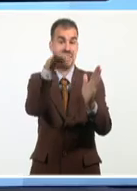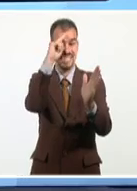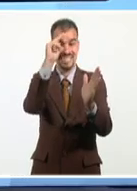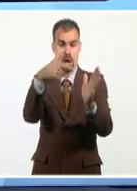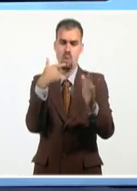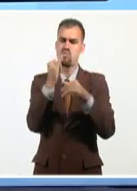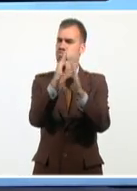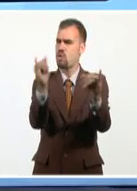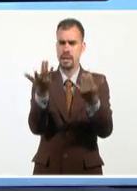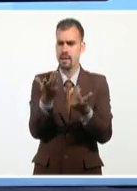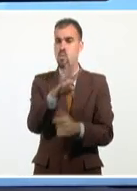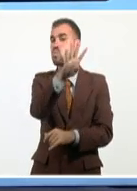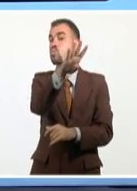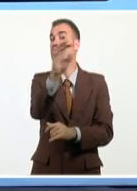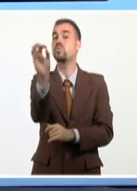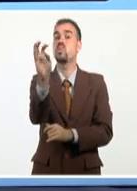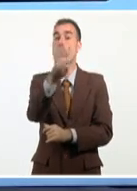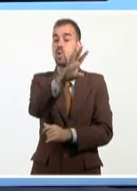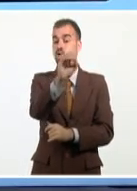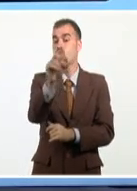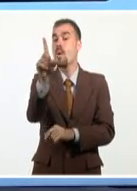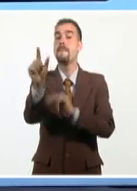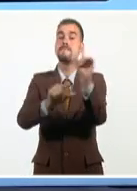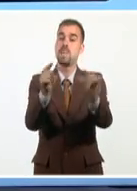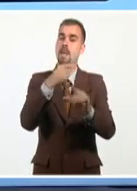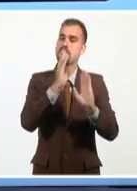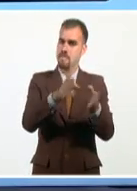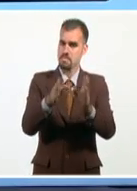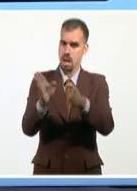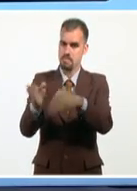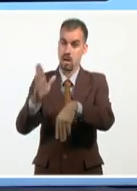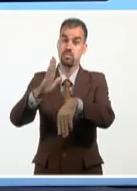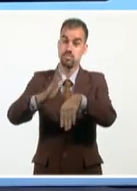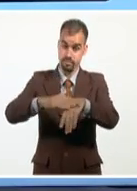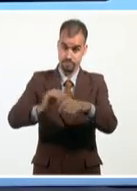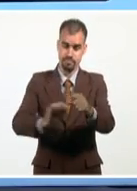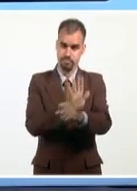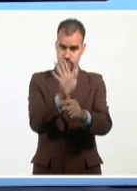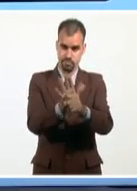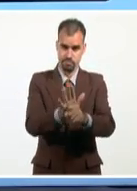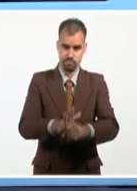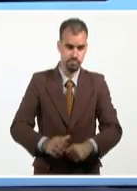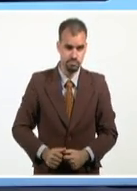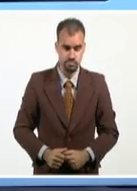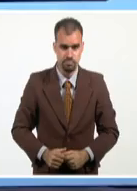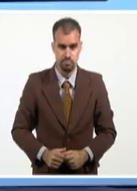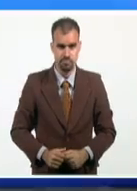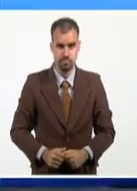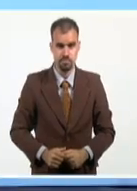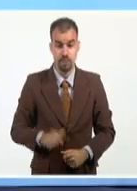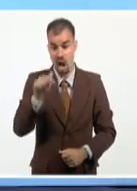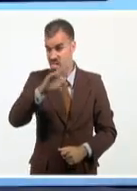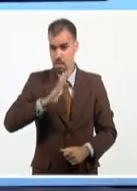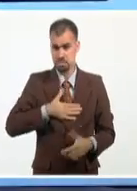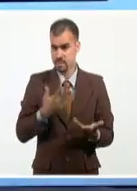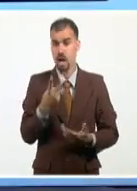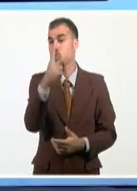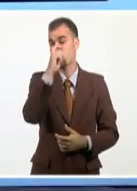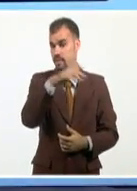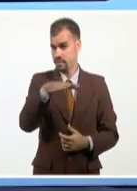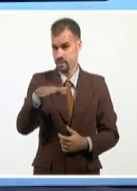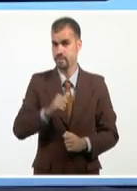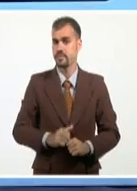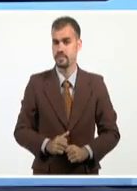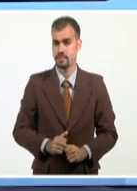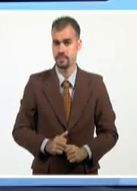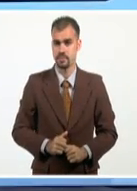de 401 cubanos por COVID-19, entre ellos 2 menores de edad. También en estos 4